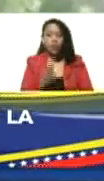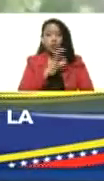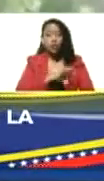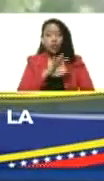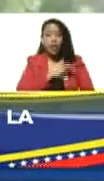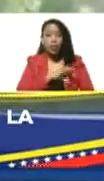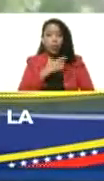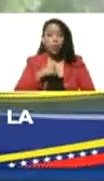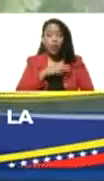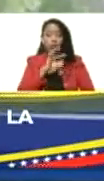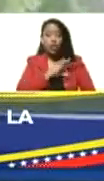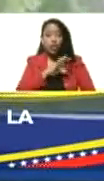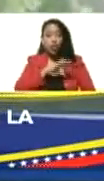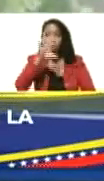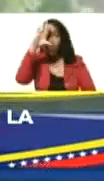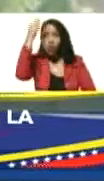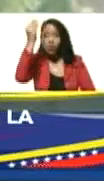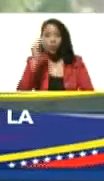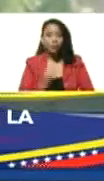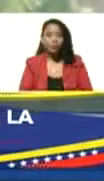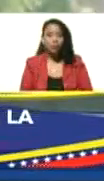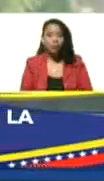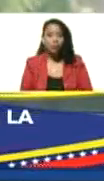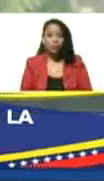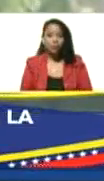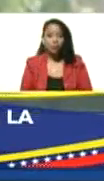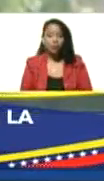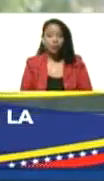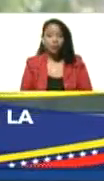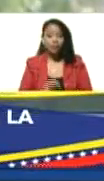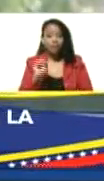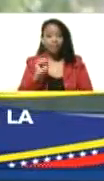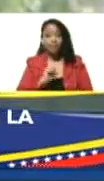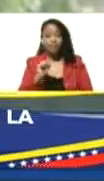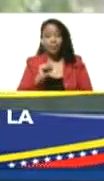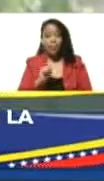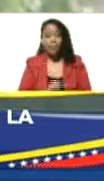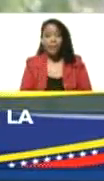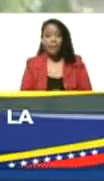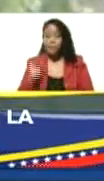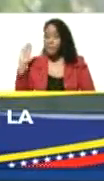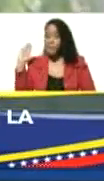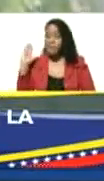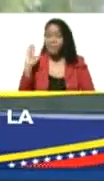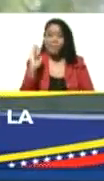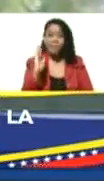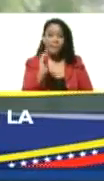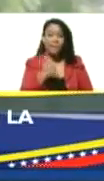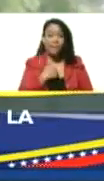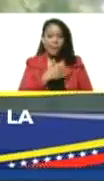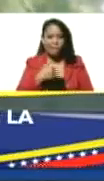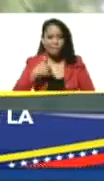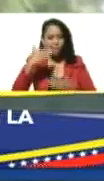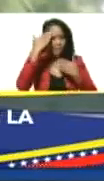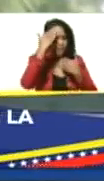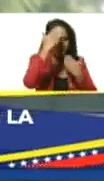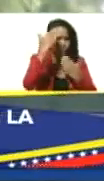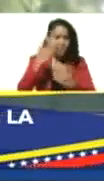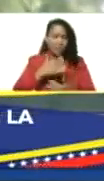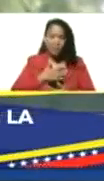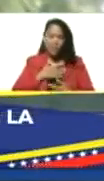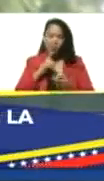de nuestro Señor Jesucristo. Y precisamente veníamos reflexionando, quiero saludar a mi